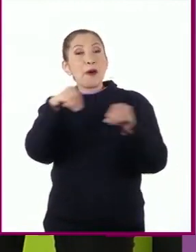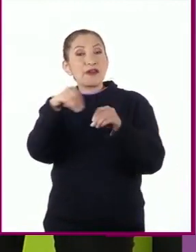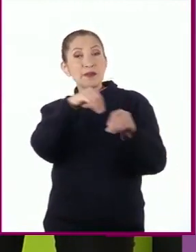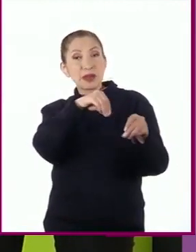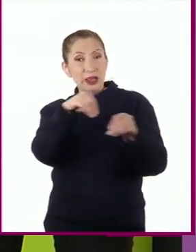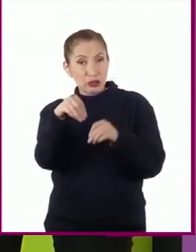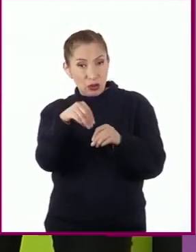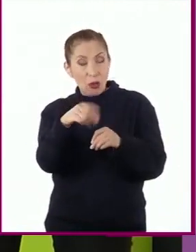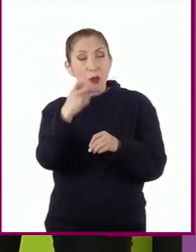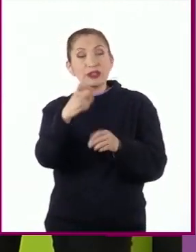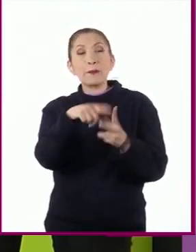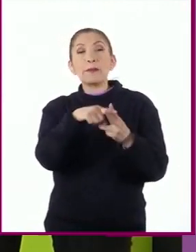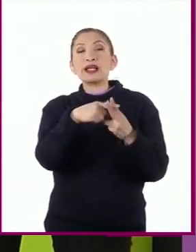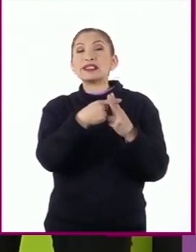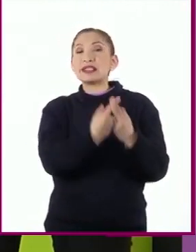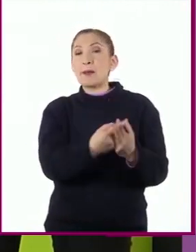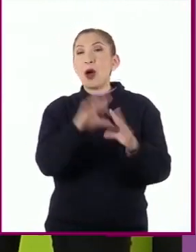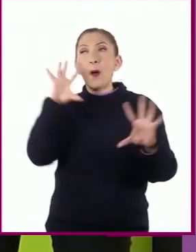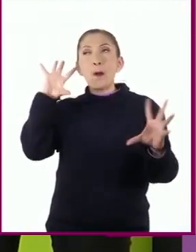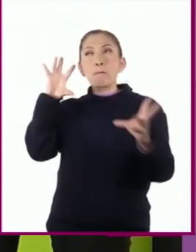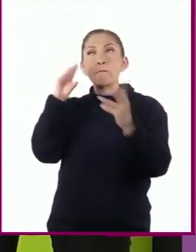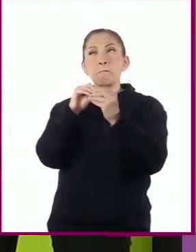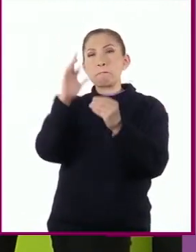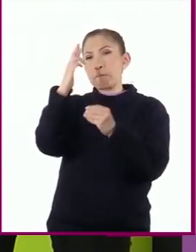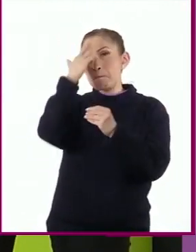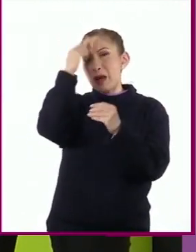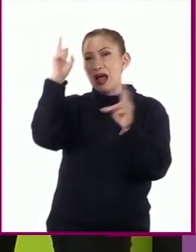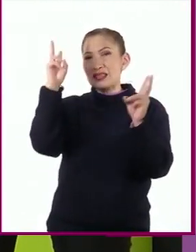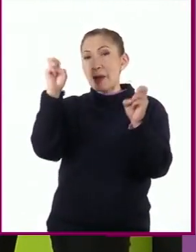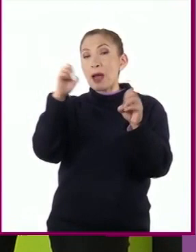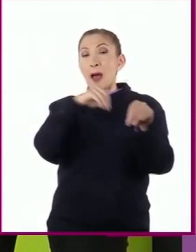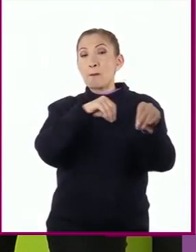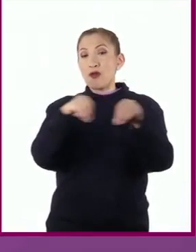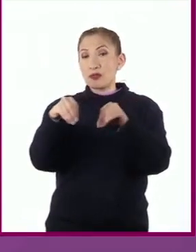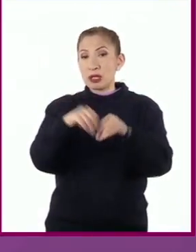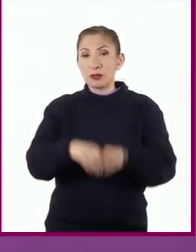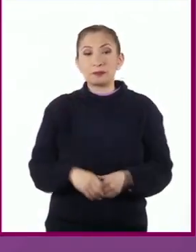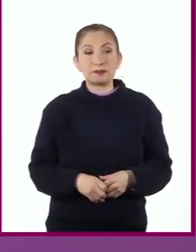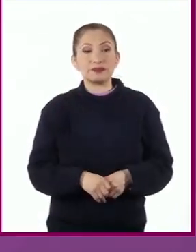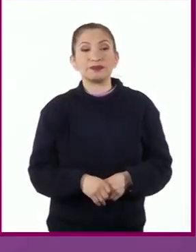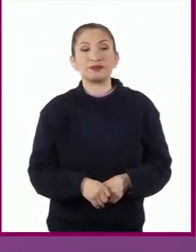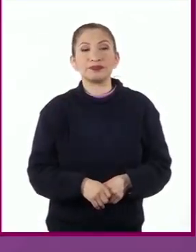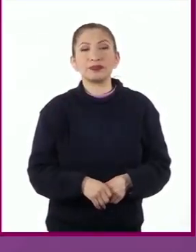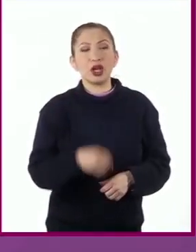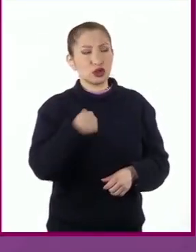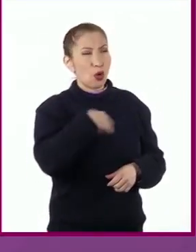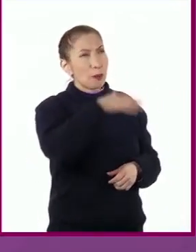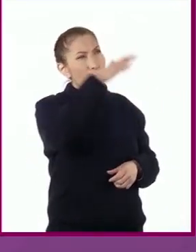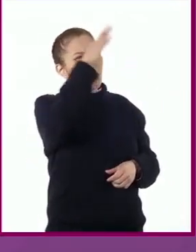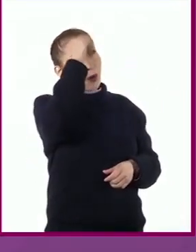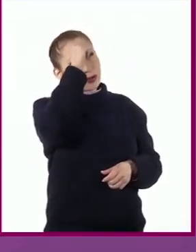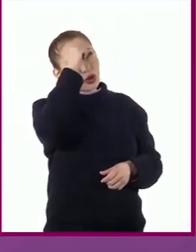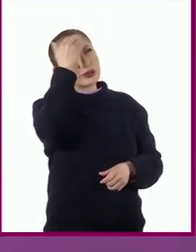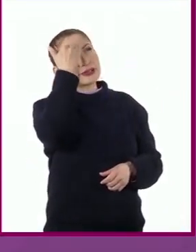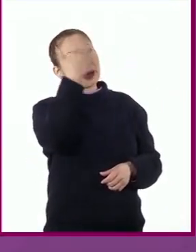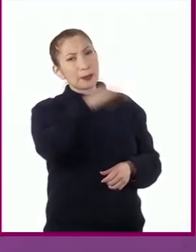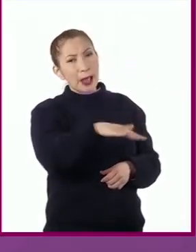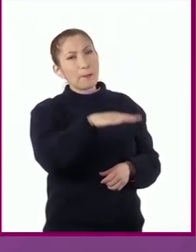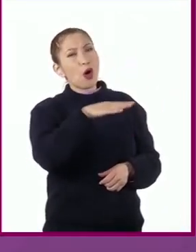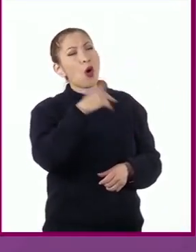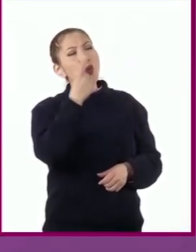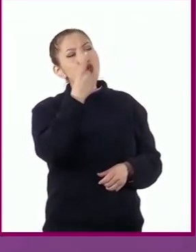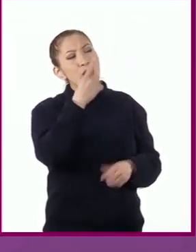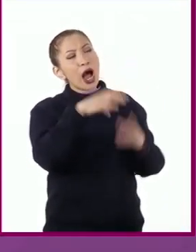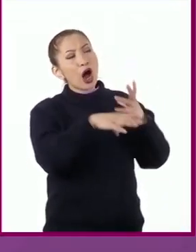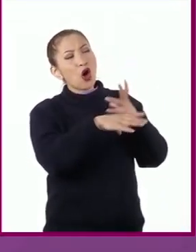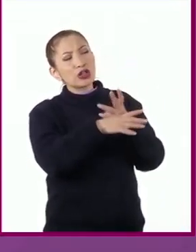eso vamos a comenzar recapitulando el tema de movimiento. Recuerdo que sabemos que algo